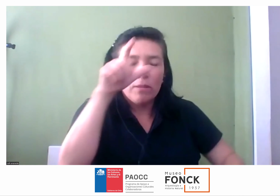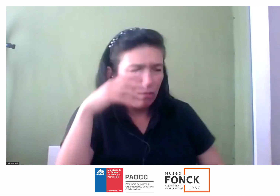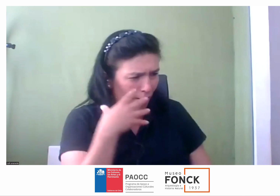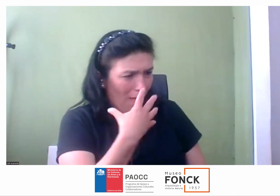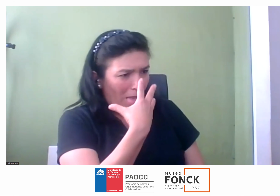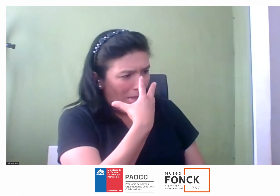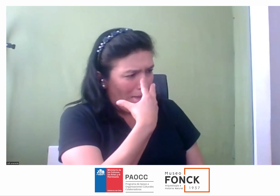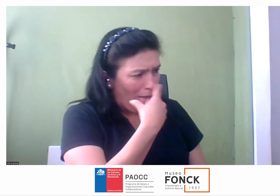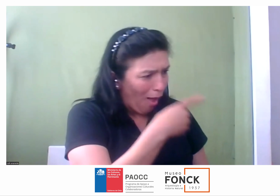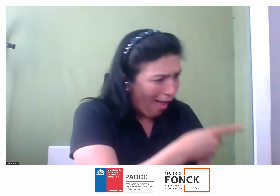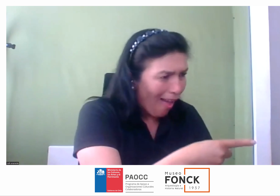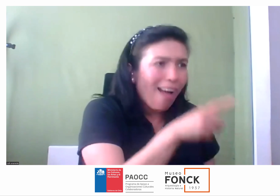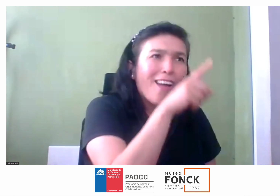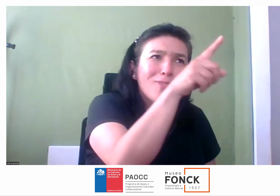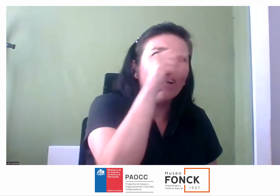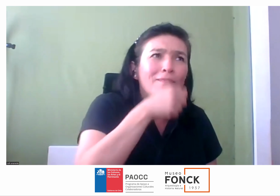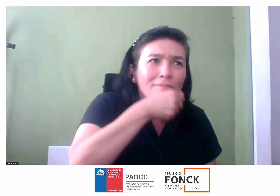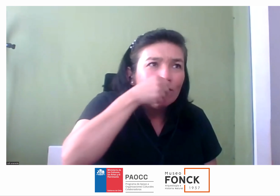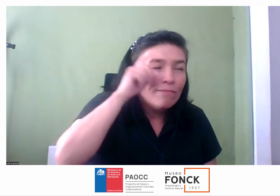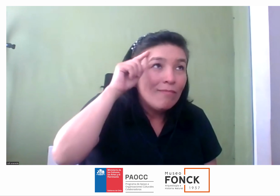como a todas las características que vimos, que es